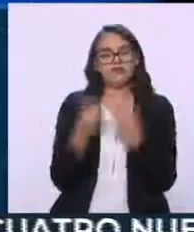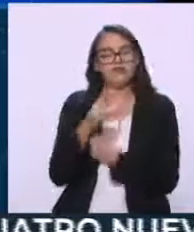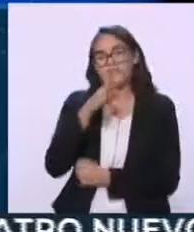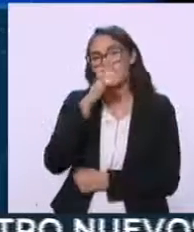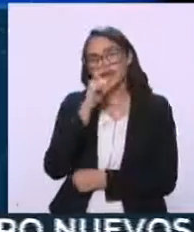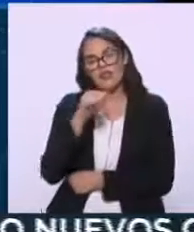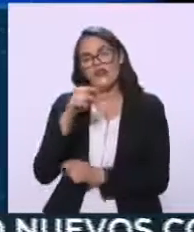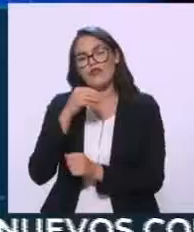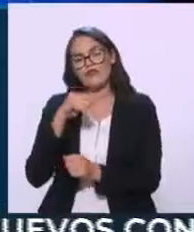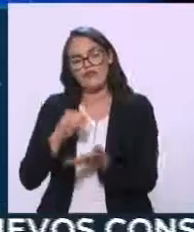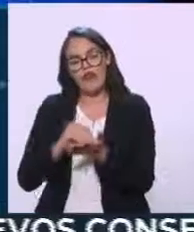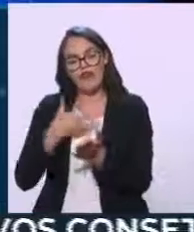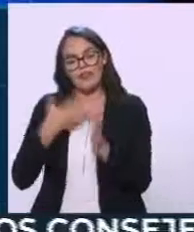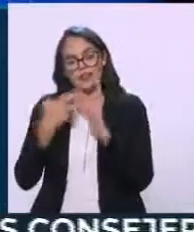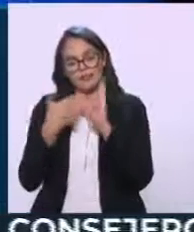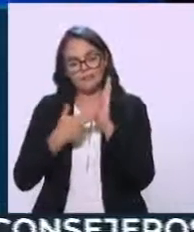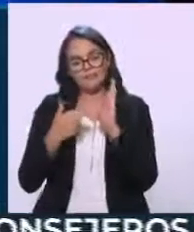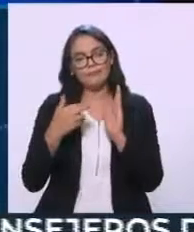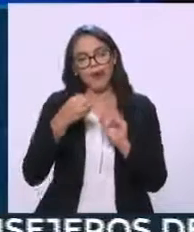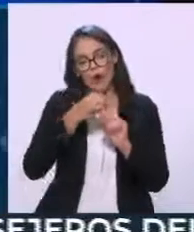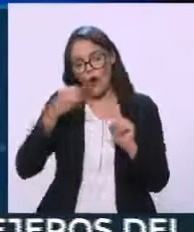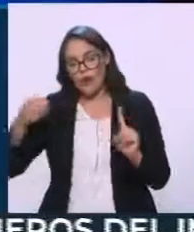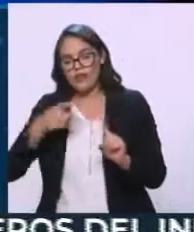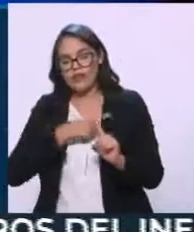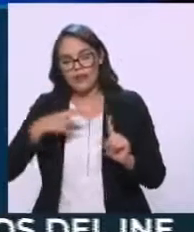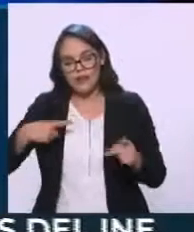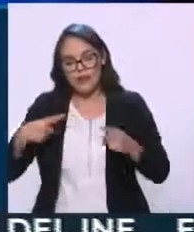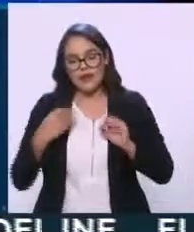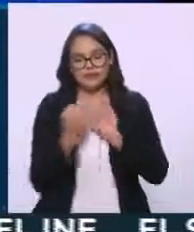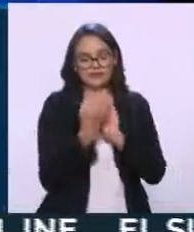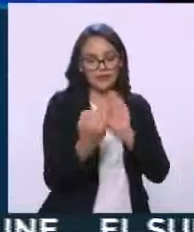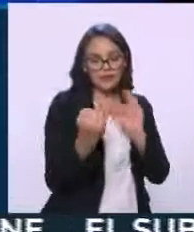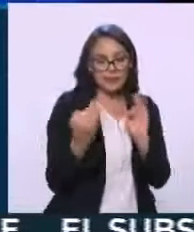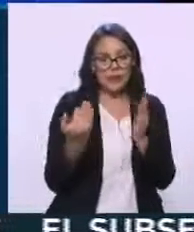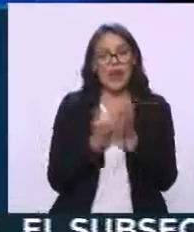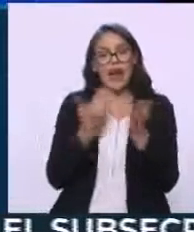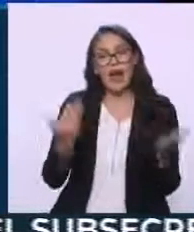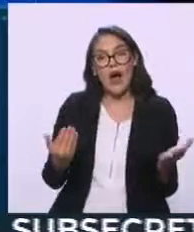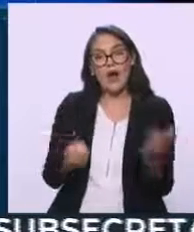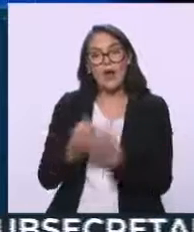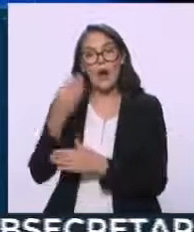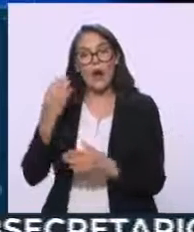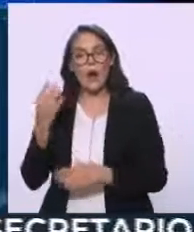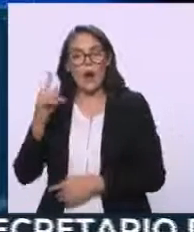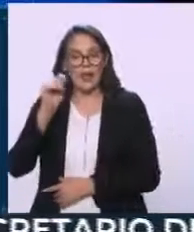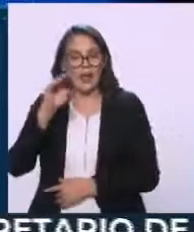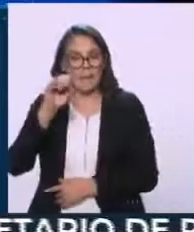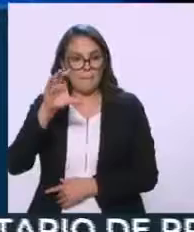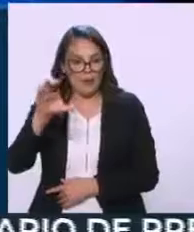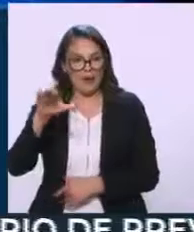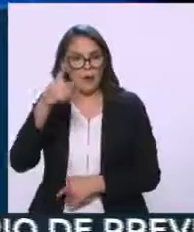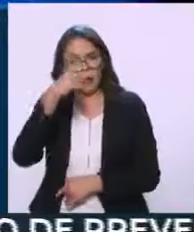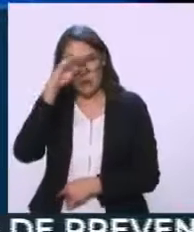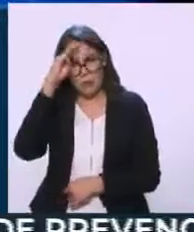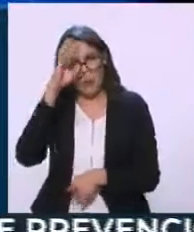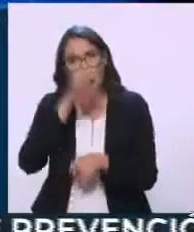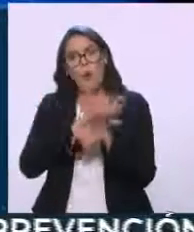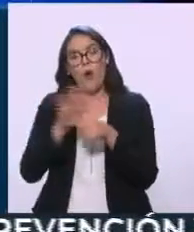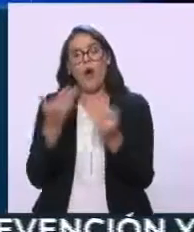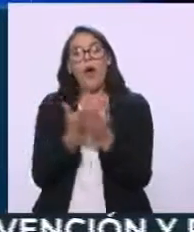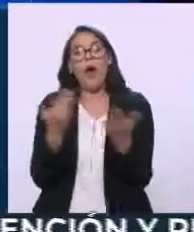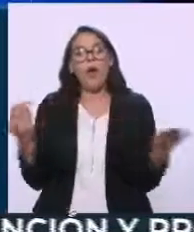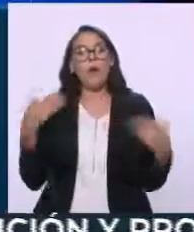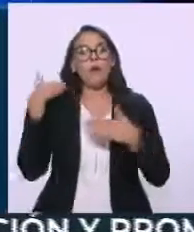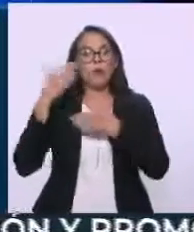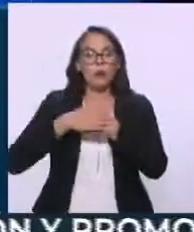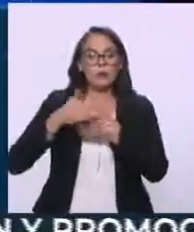la entrada en vigor del acuerdo entre México, Estados Unidos y Canadá, ¿cuál es la perspectiva que nosotros podemos esperar en